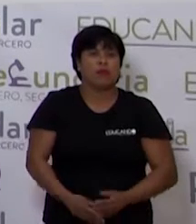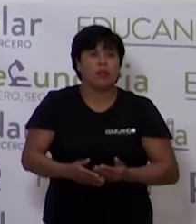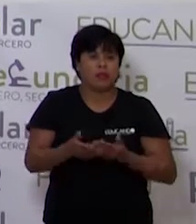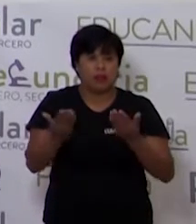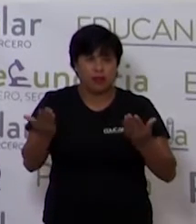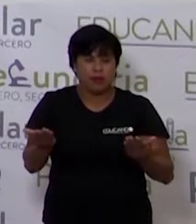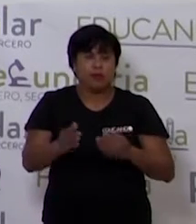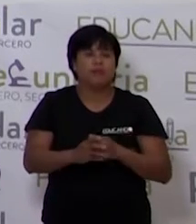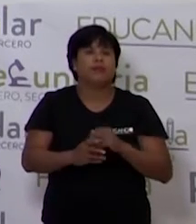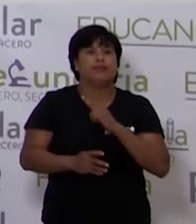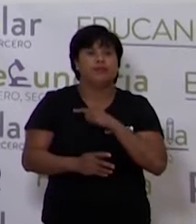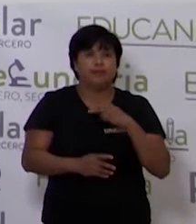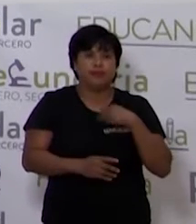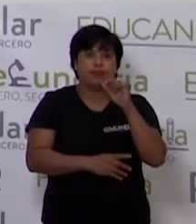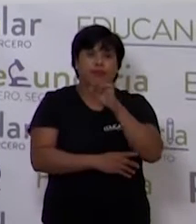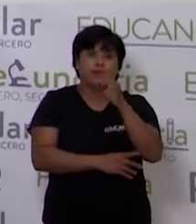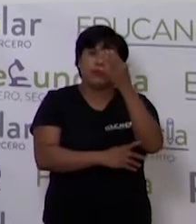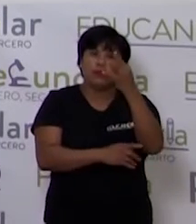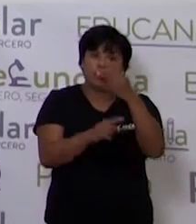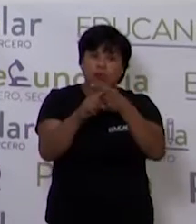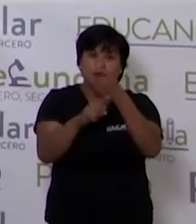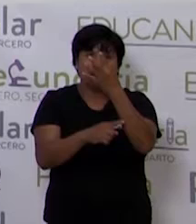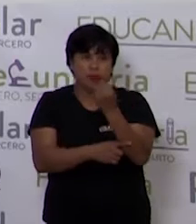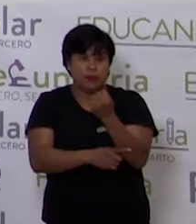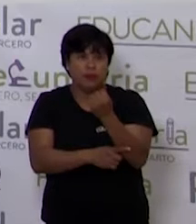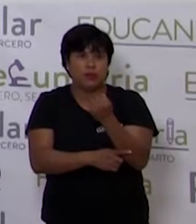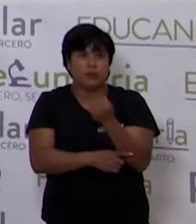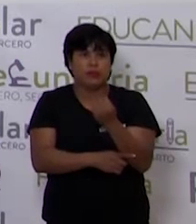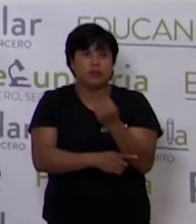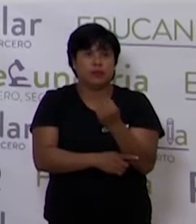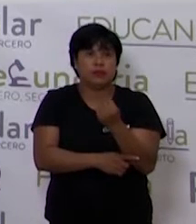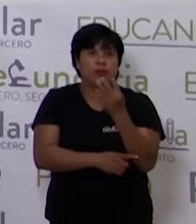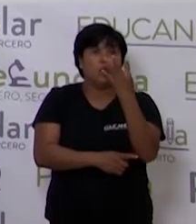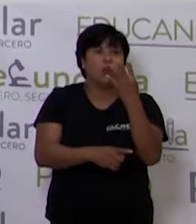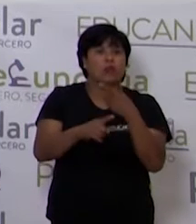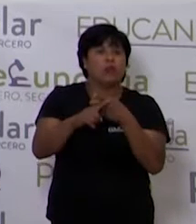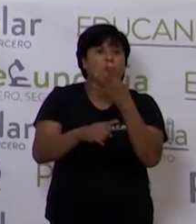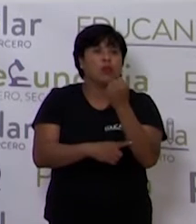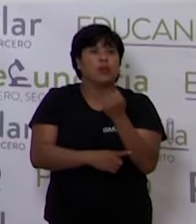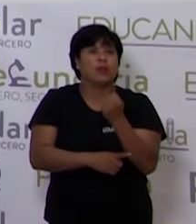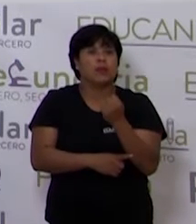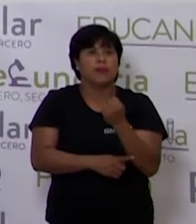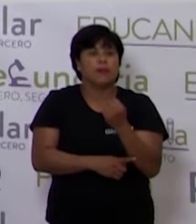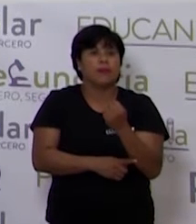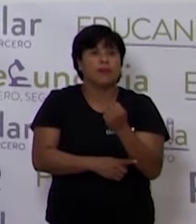Ahora decimos 4 por 9, 4 por 9,